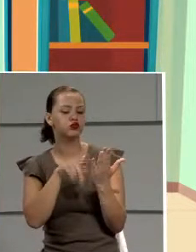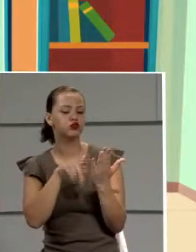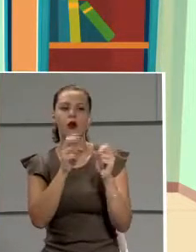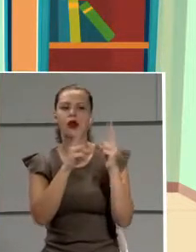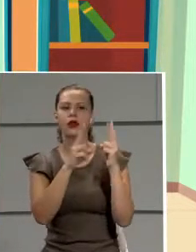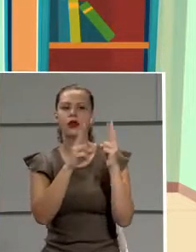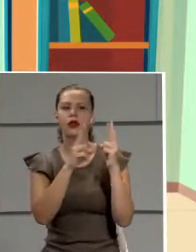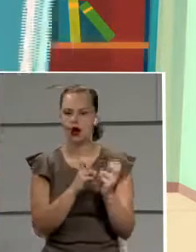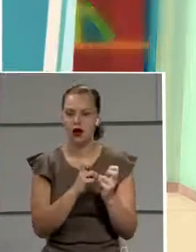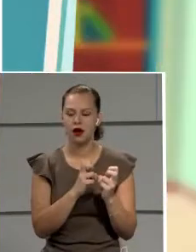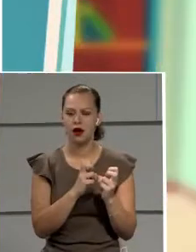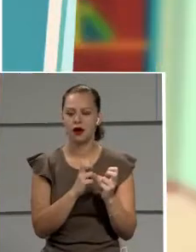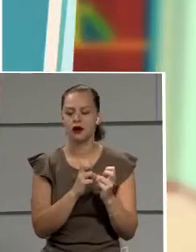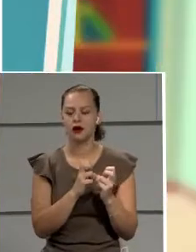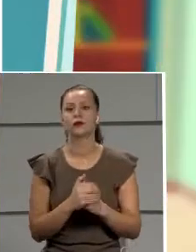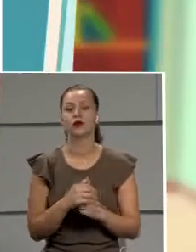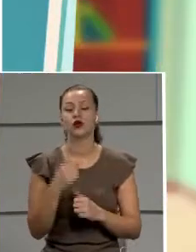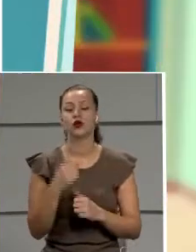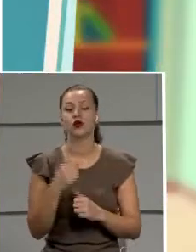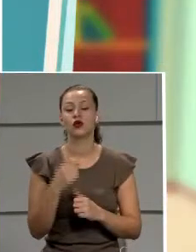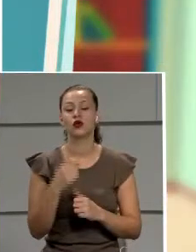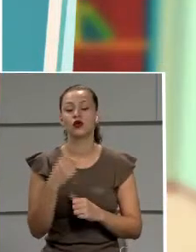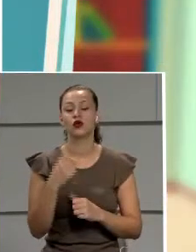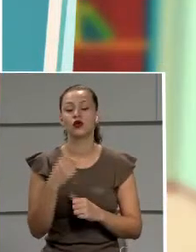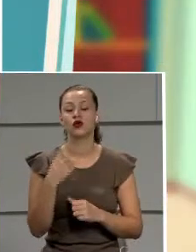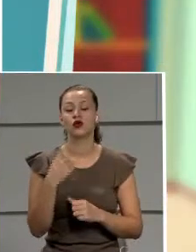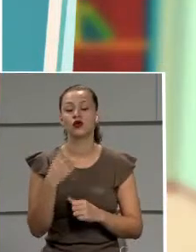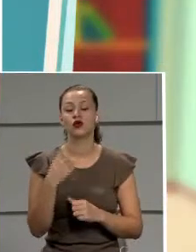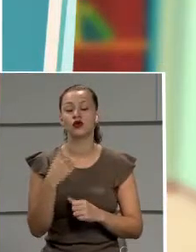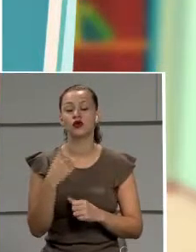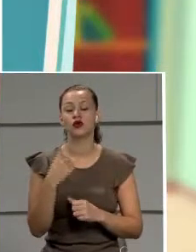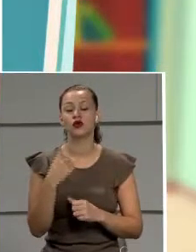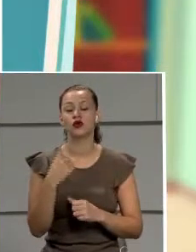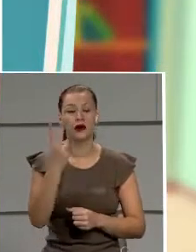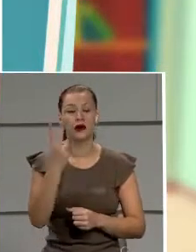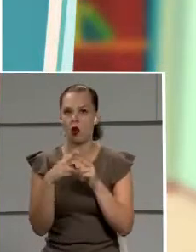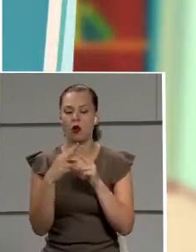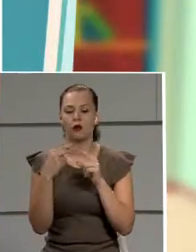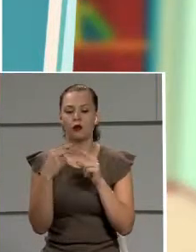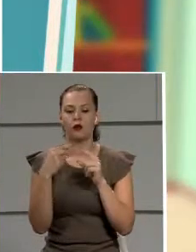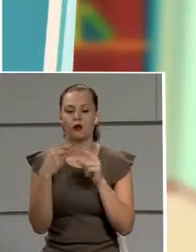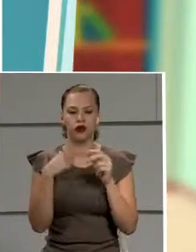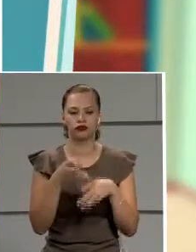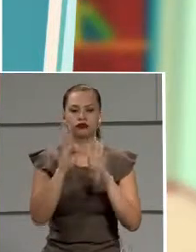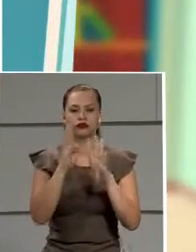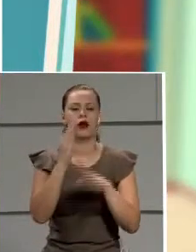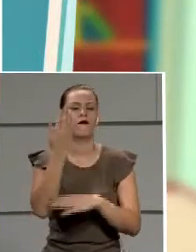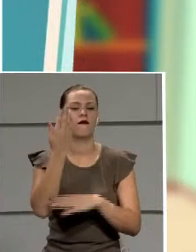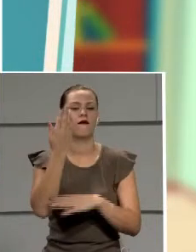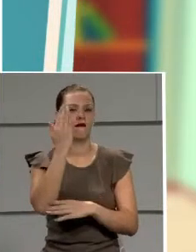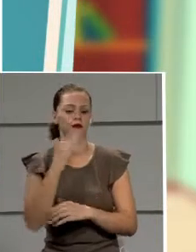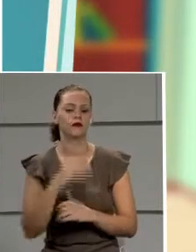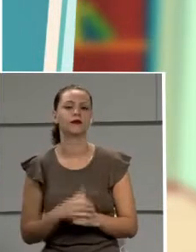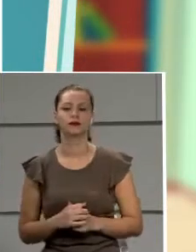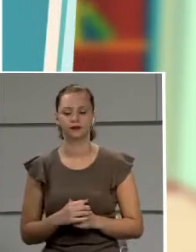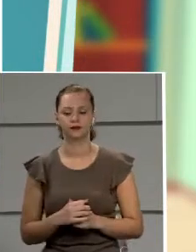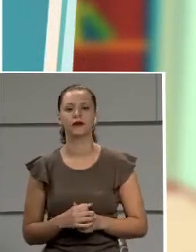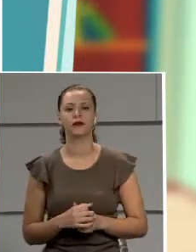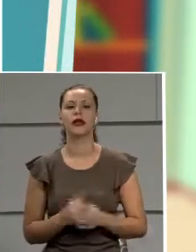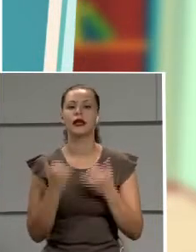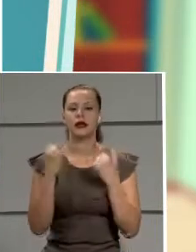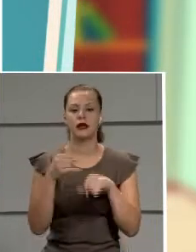descargarla. Voy a ver si yo tengo el nombre y se los pongo en el Facebook. Sí, aquí lo tengo y ya se los